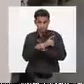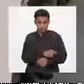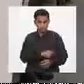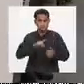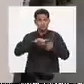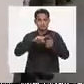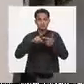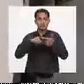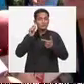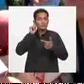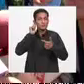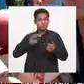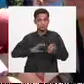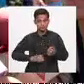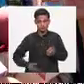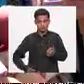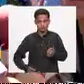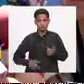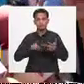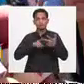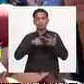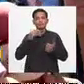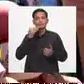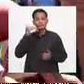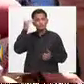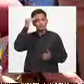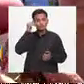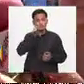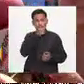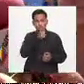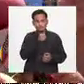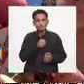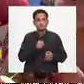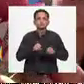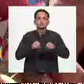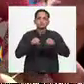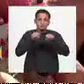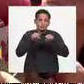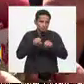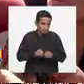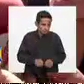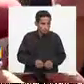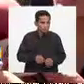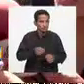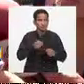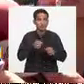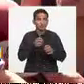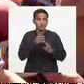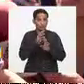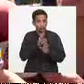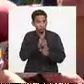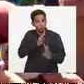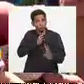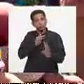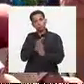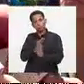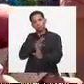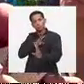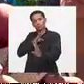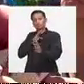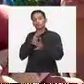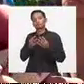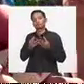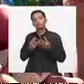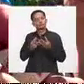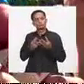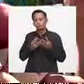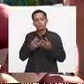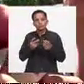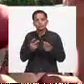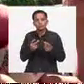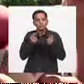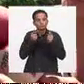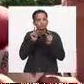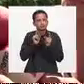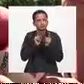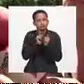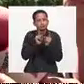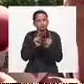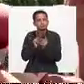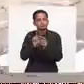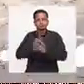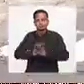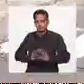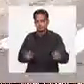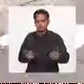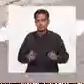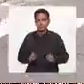vulnerables para que las personas sin necesidad de hacer fila personas embarazadas personas con discapacidad adultos mayores puedan ejercer su